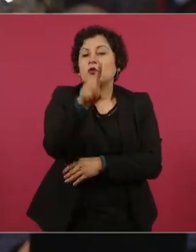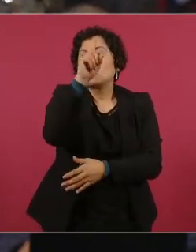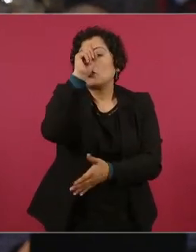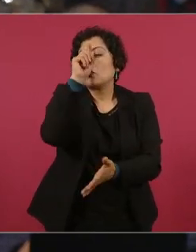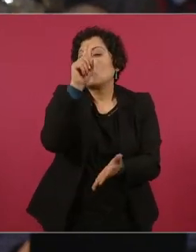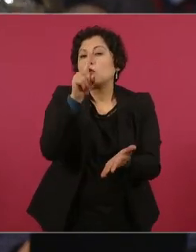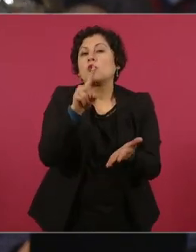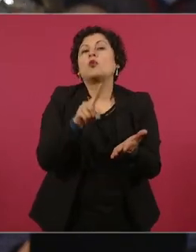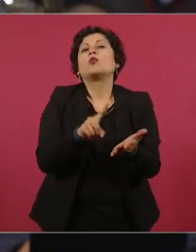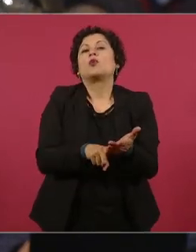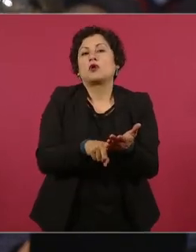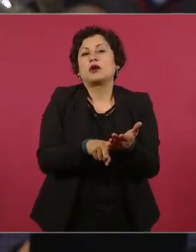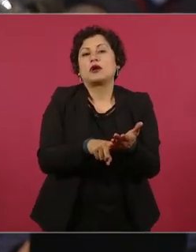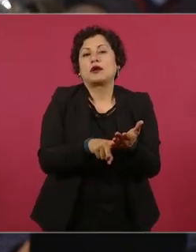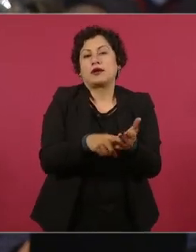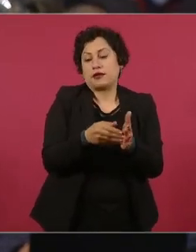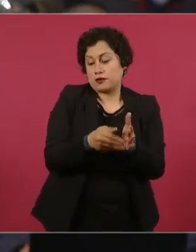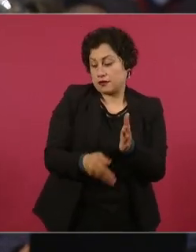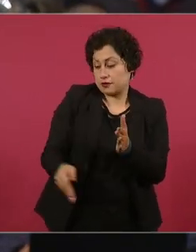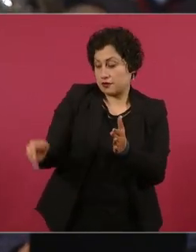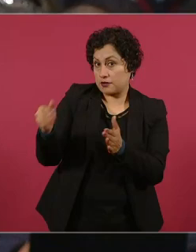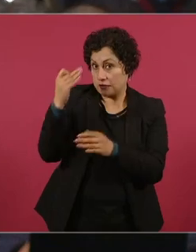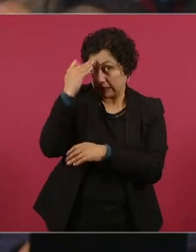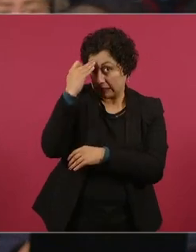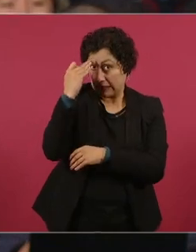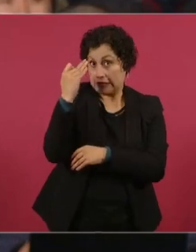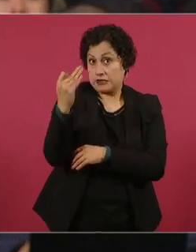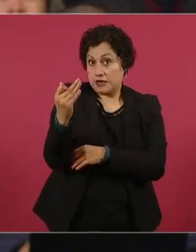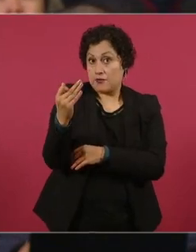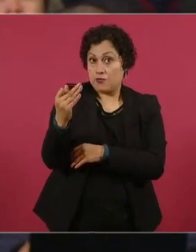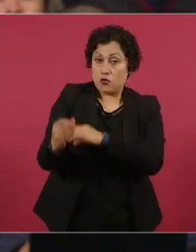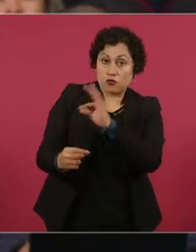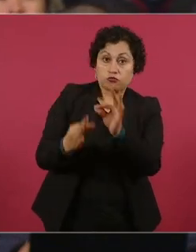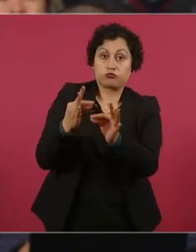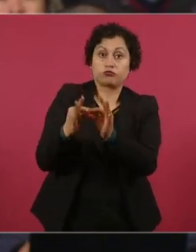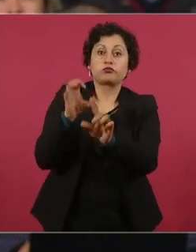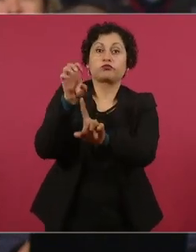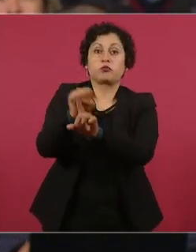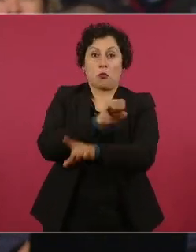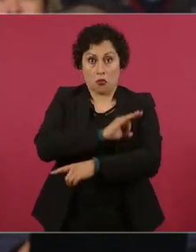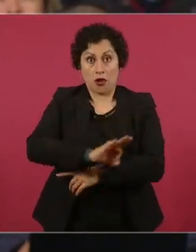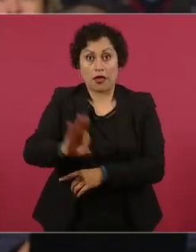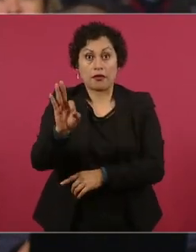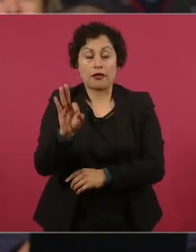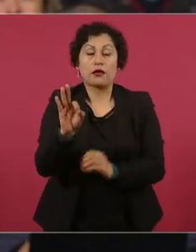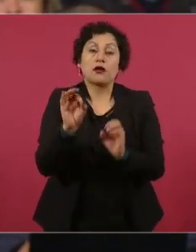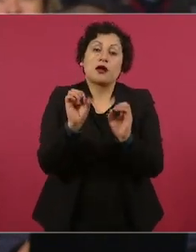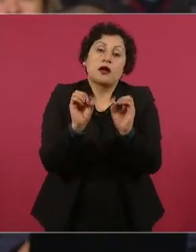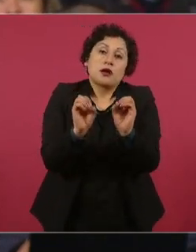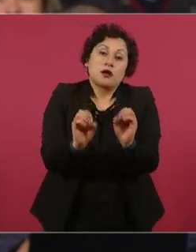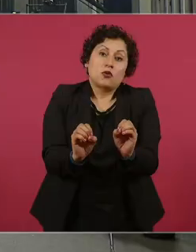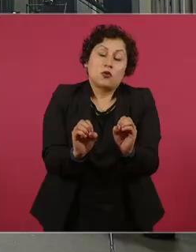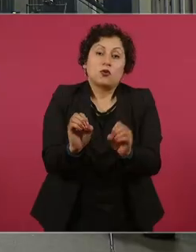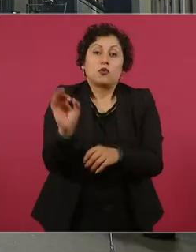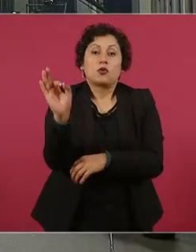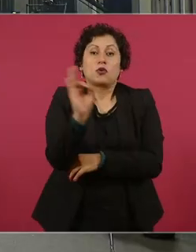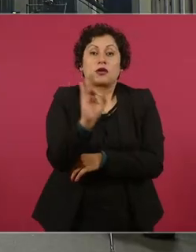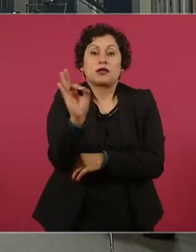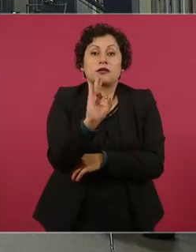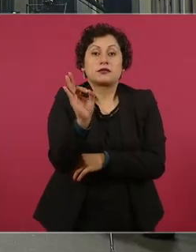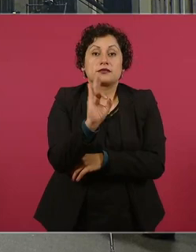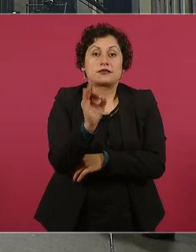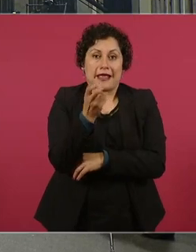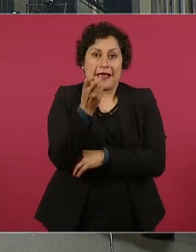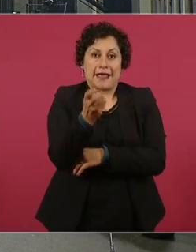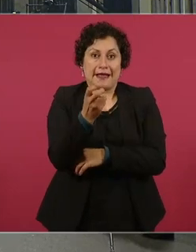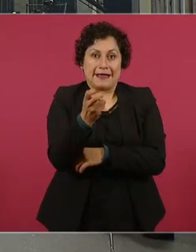que resta de su sexenio o en todo caso pues sería la próxima herencia